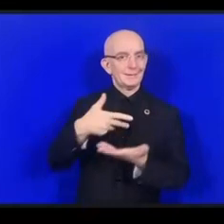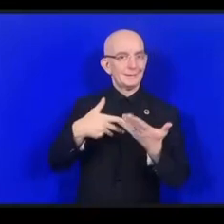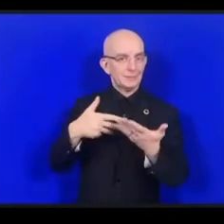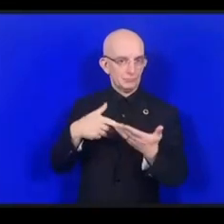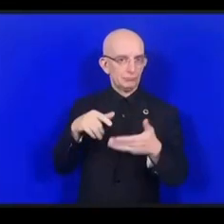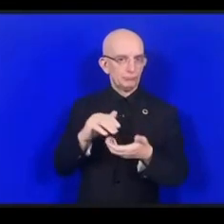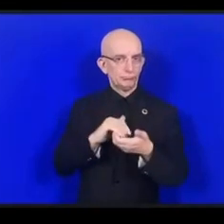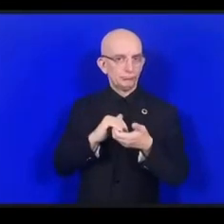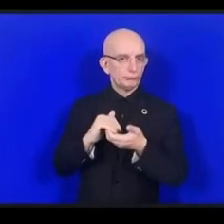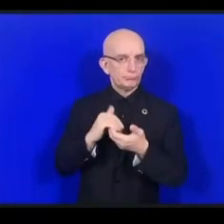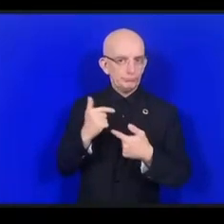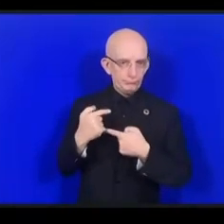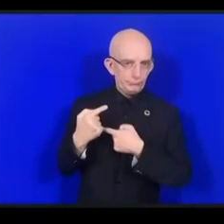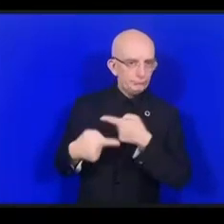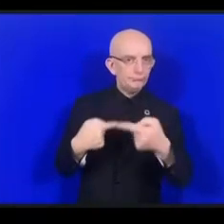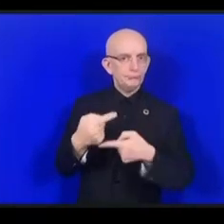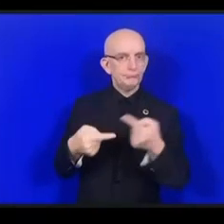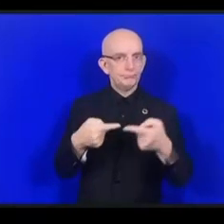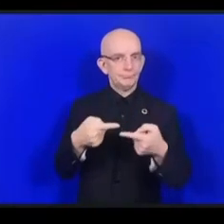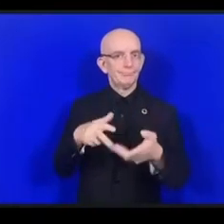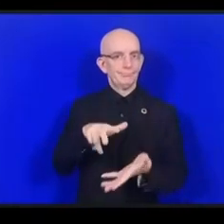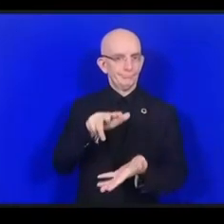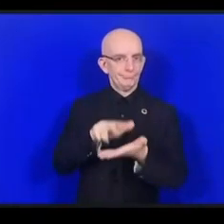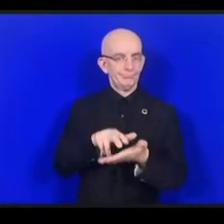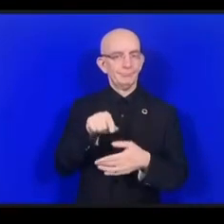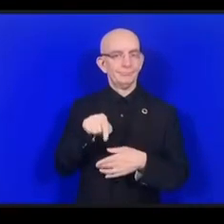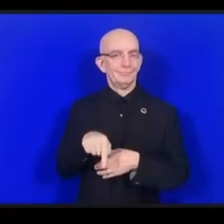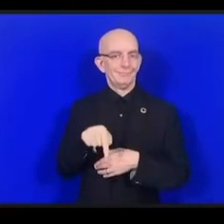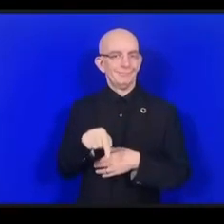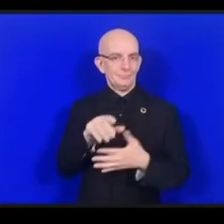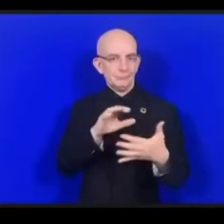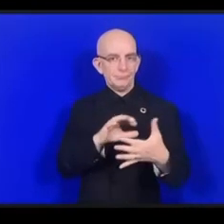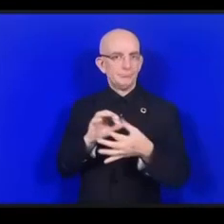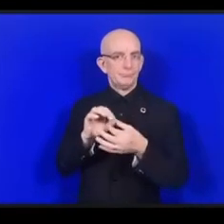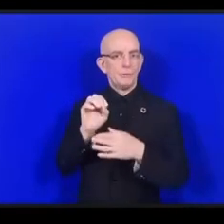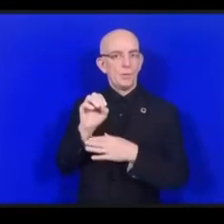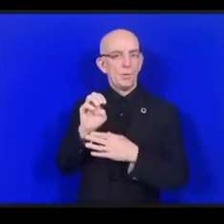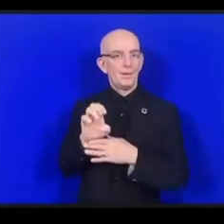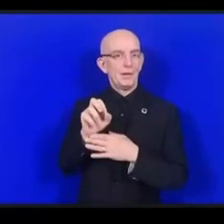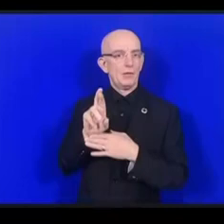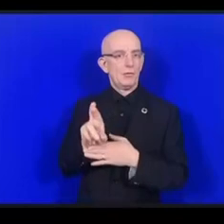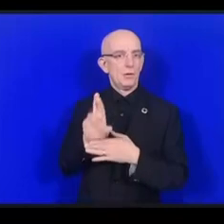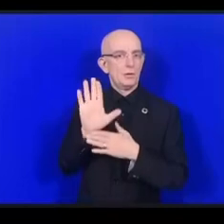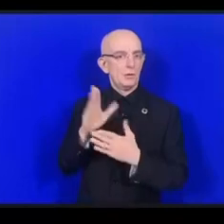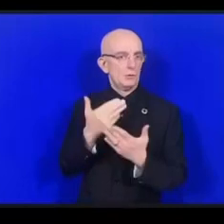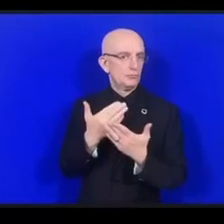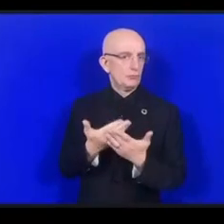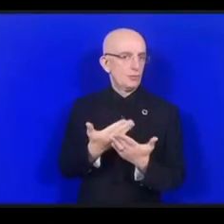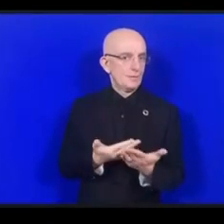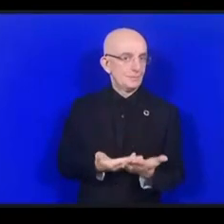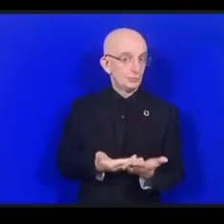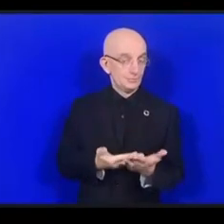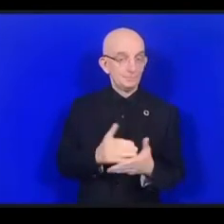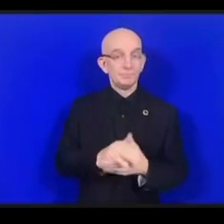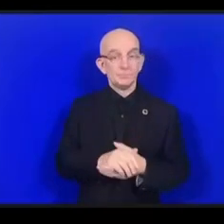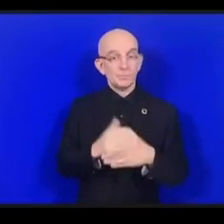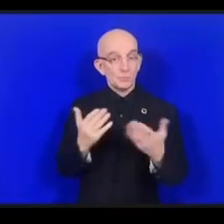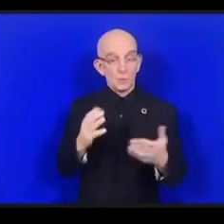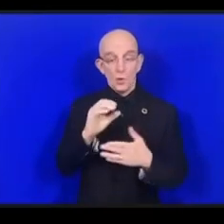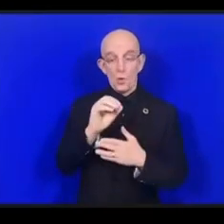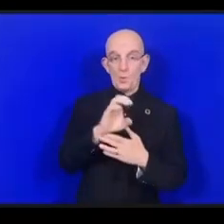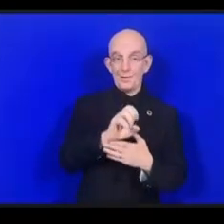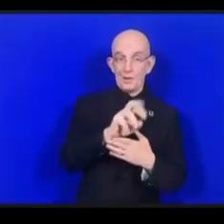el ámbito de la recomenda de la oer la recomendación de la UNESCO